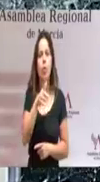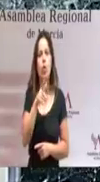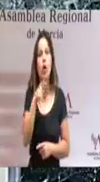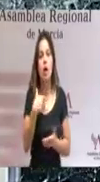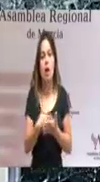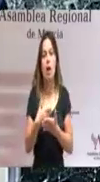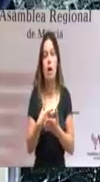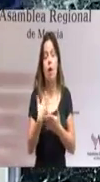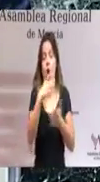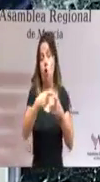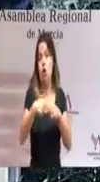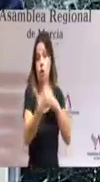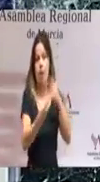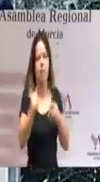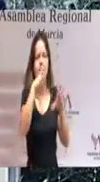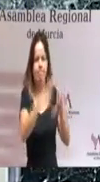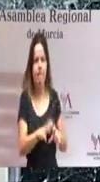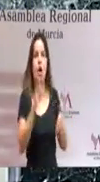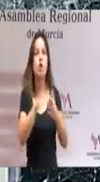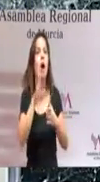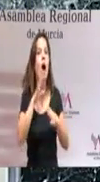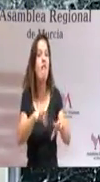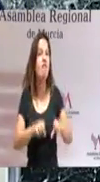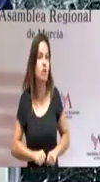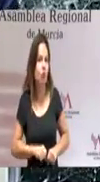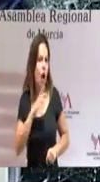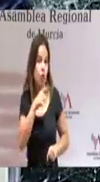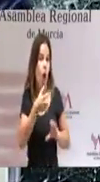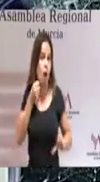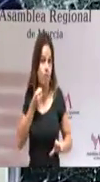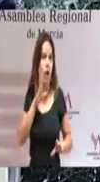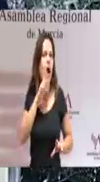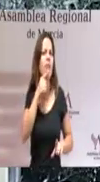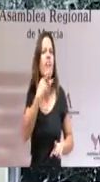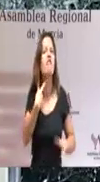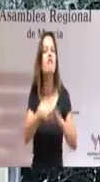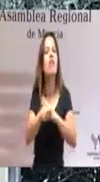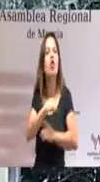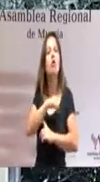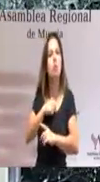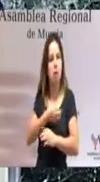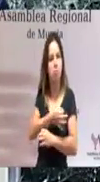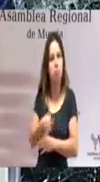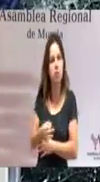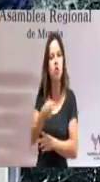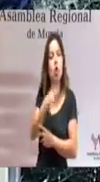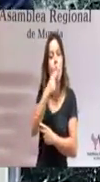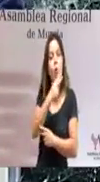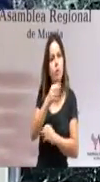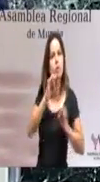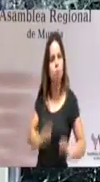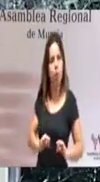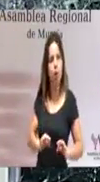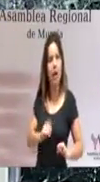Por sus hechos los conoceréis. En la investidura, tampoco ha hablado de ello, pues habló usted de financiación autonómica adecuada y se comprometió a ello.